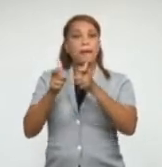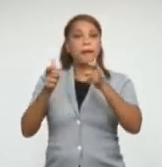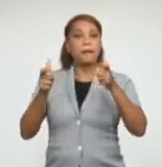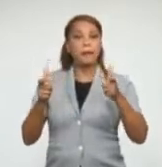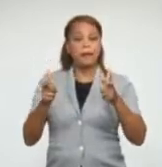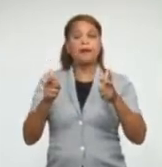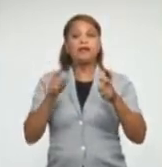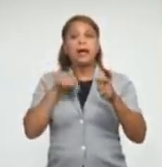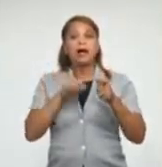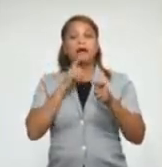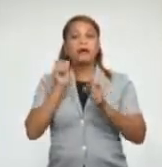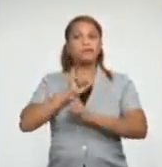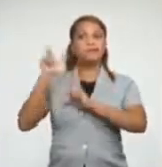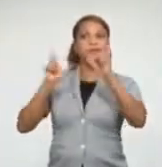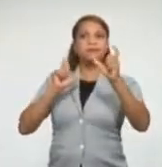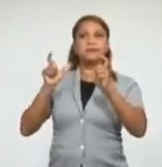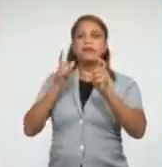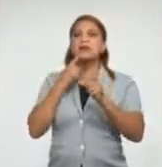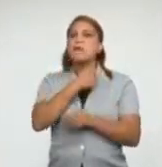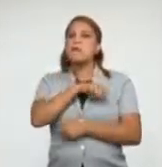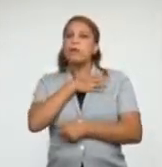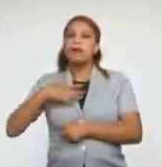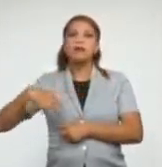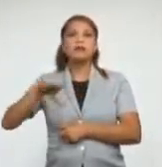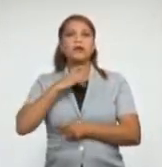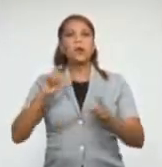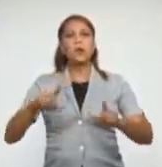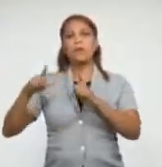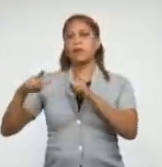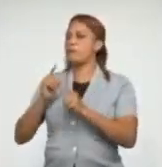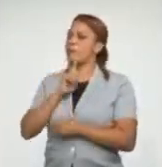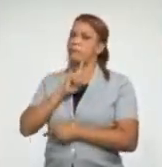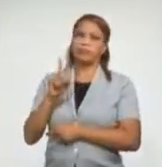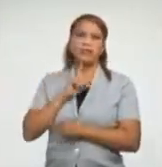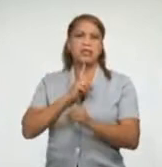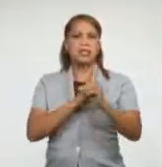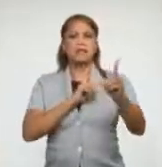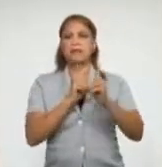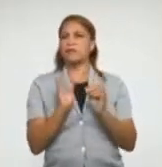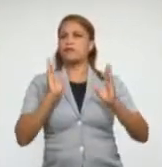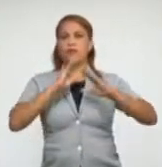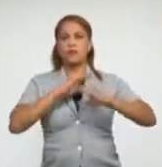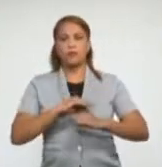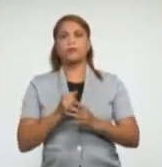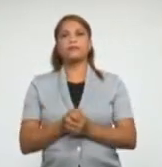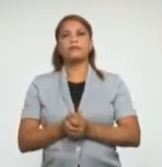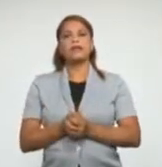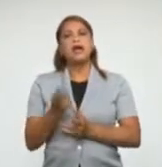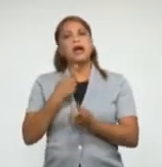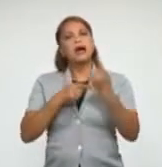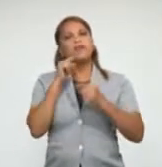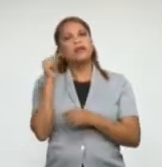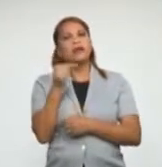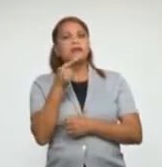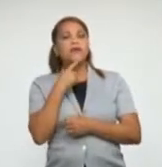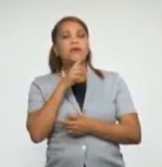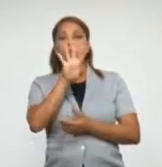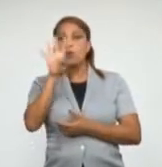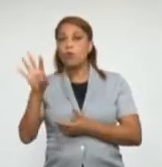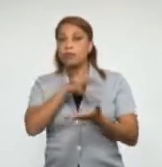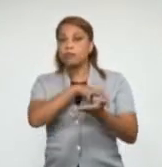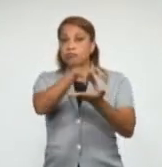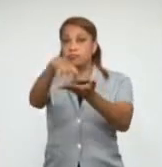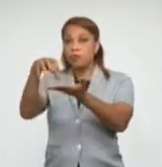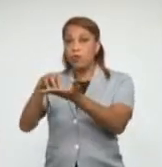muy alarmante, la población no siempre cumple con el distanciamiento social y, como saldo negativo, 4 áreas de salud de la capital